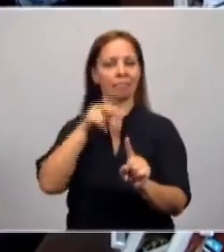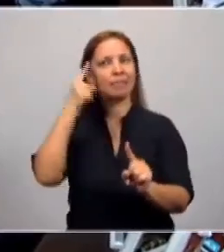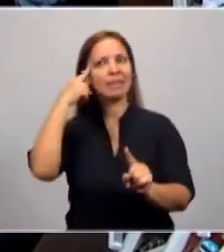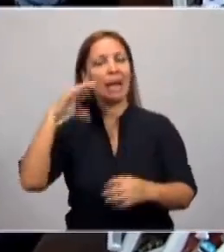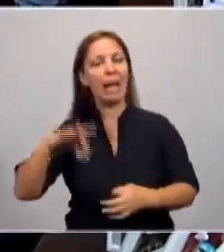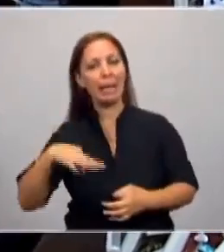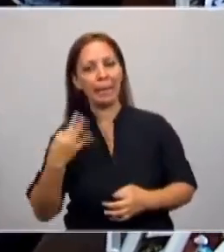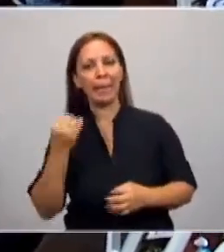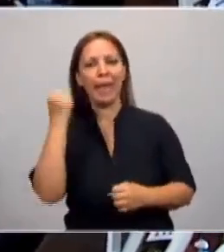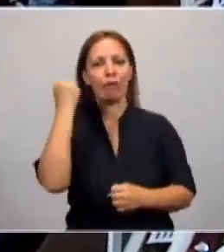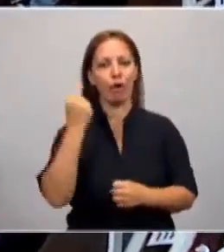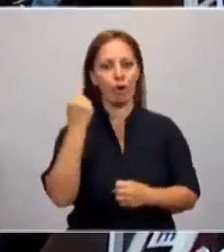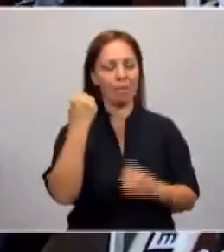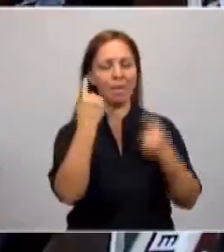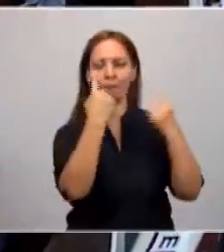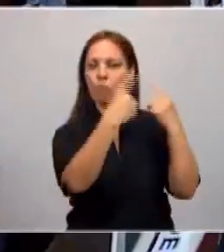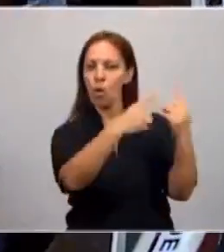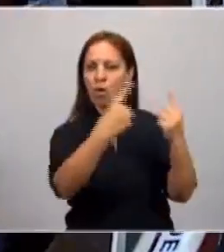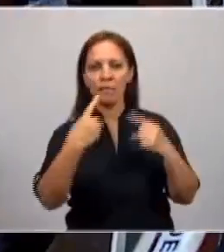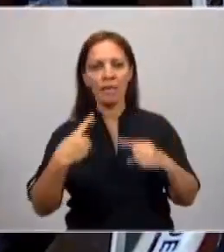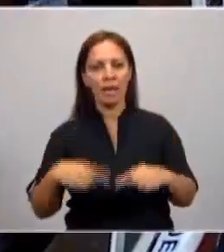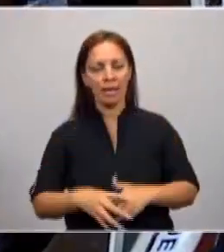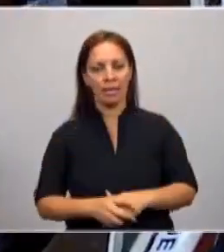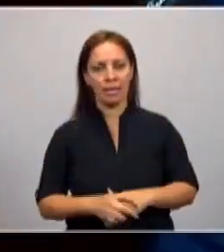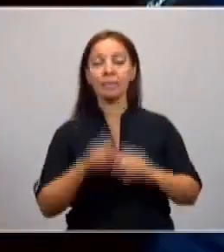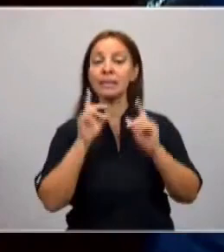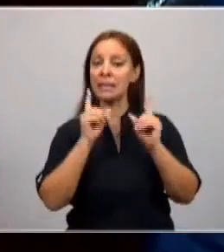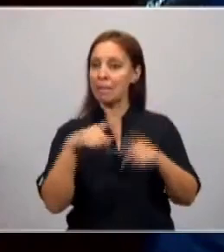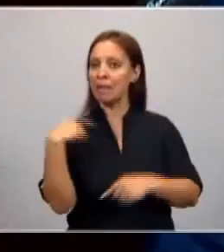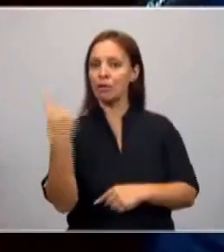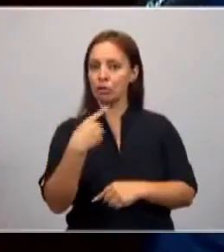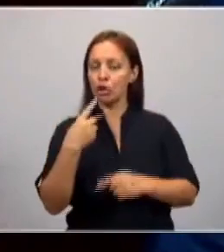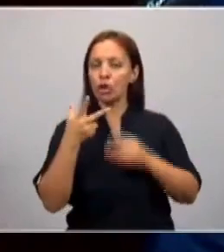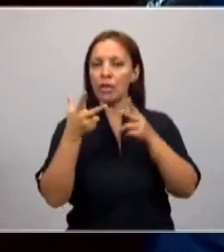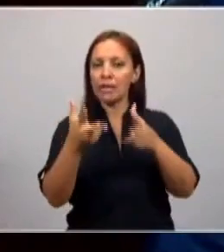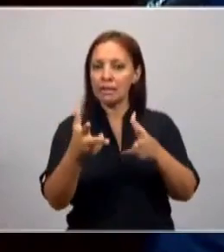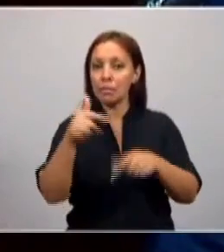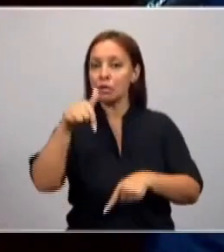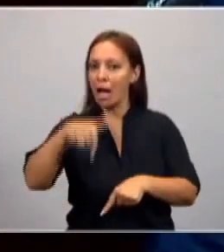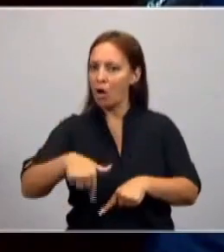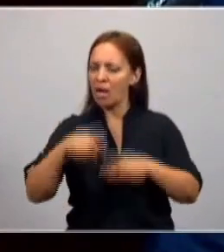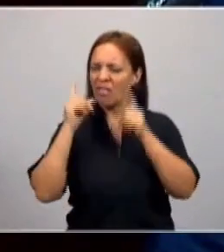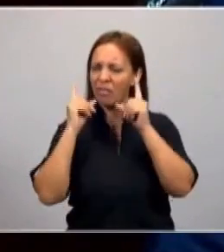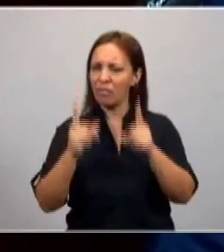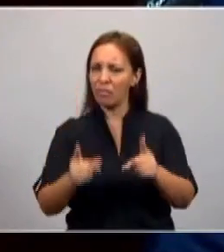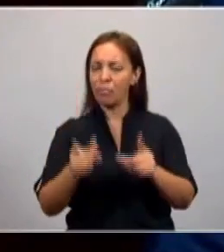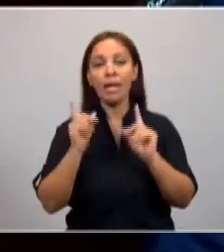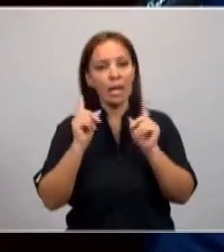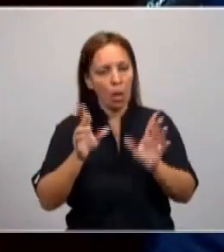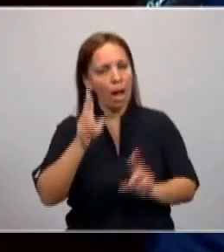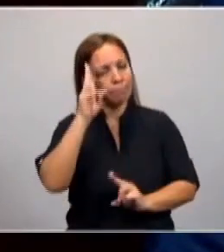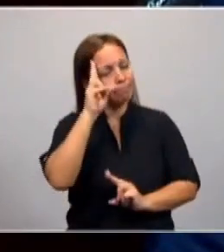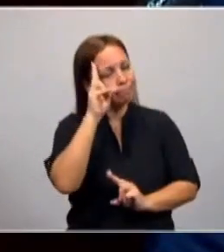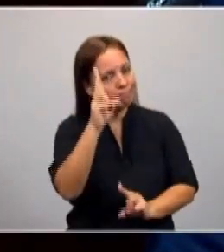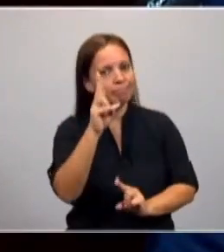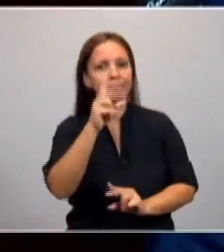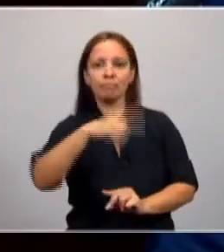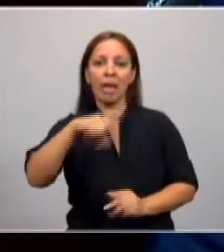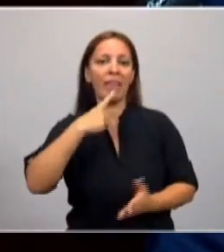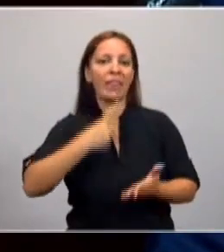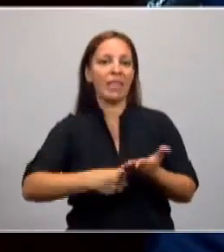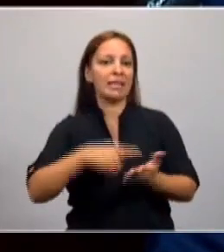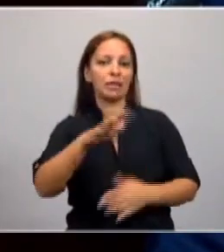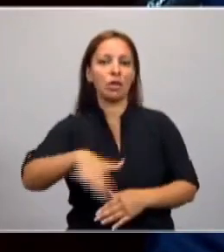economía. Sin embargo, también sostuvimos entonces y sostenemos ahora que vamos a respetar la voluntad popular de los